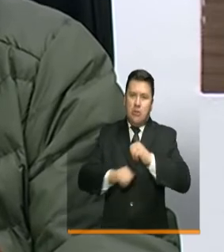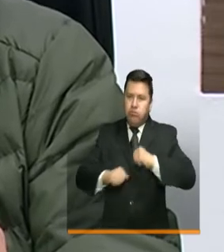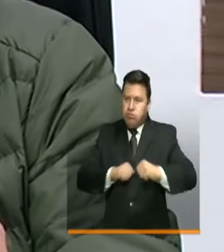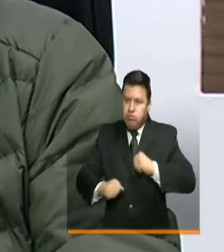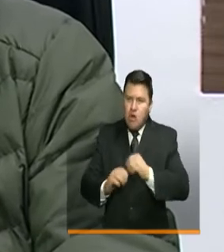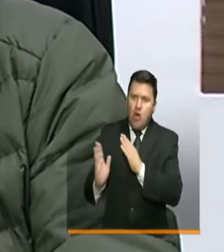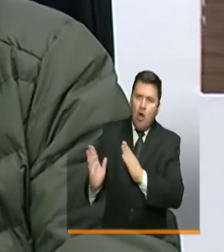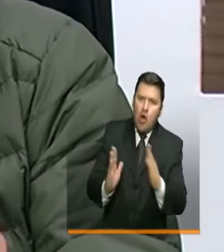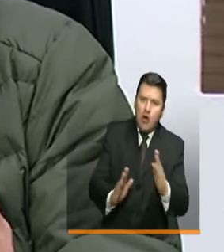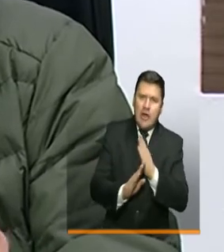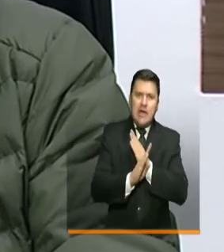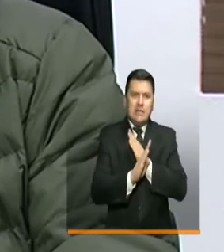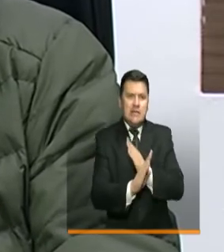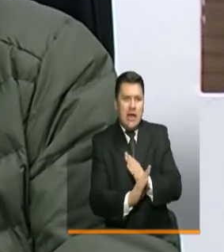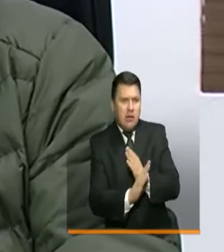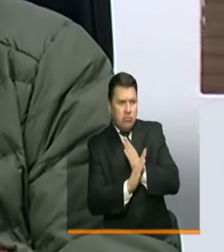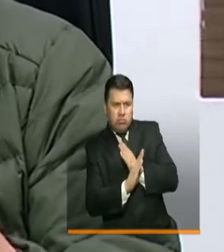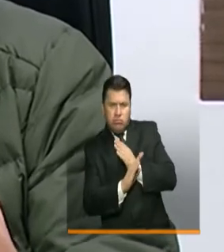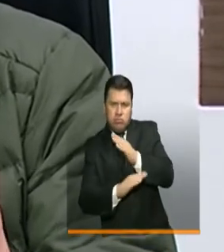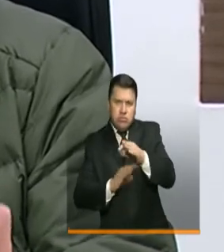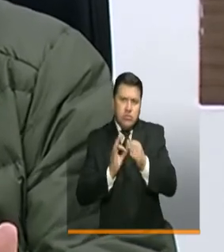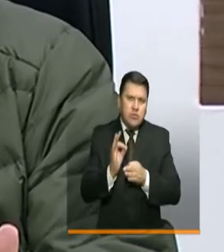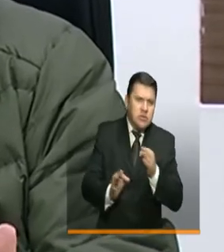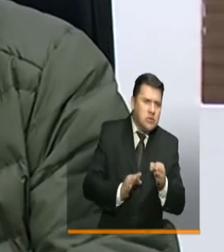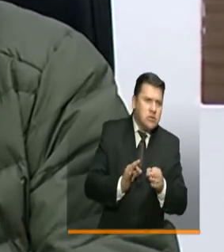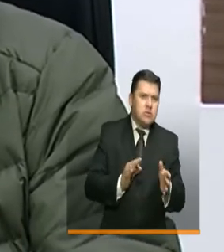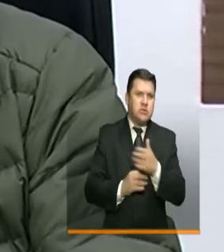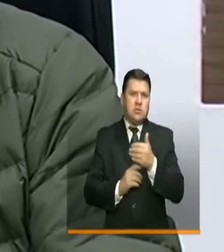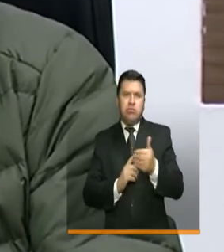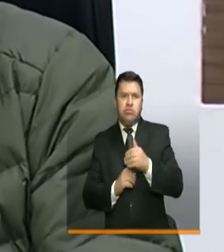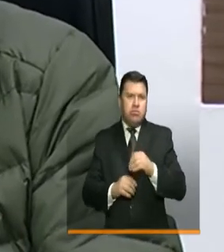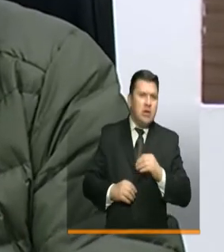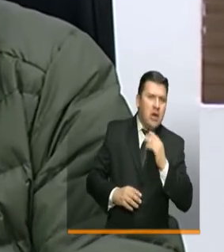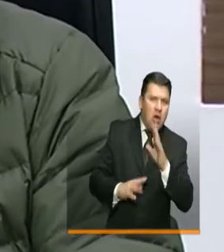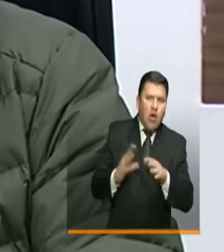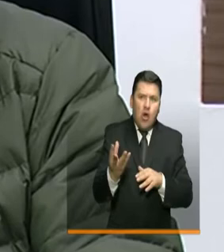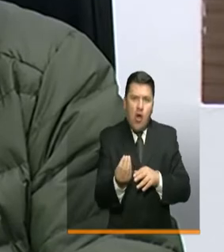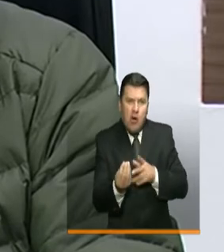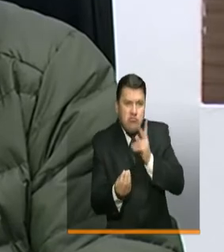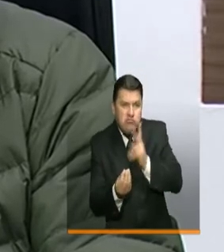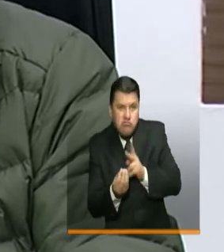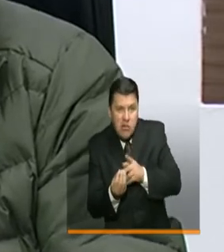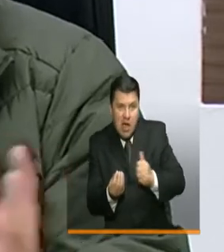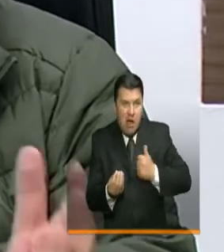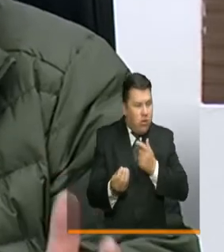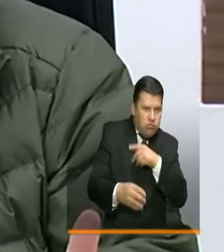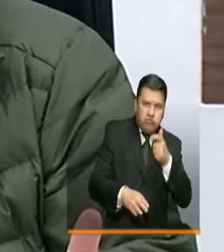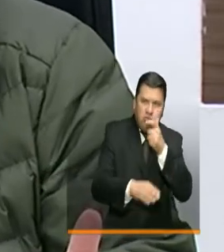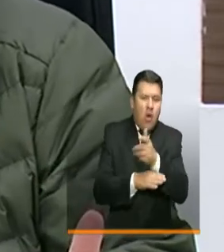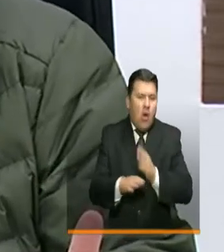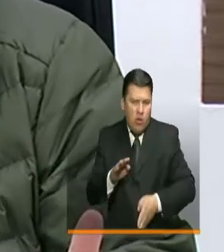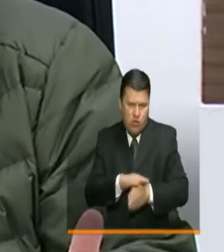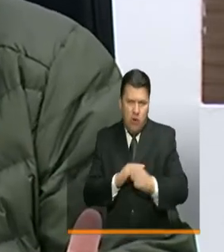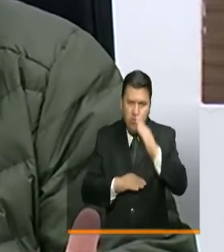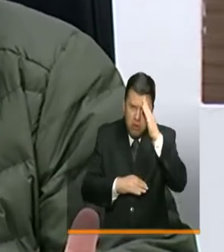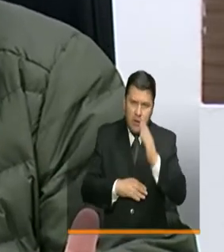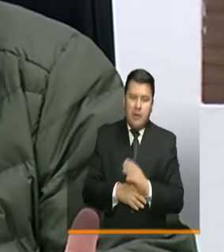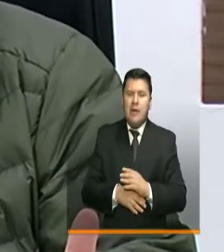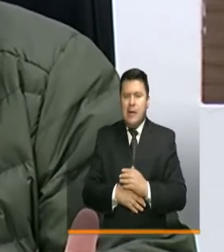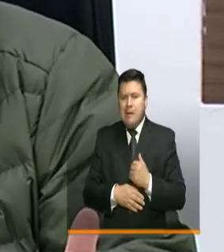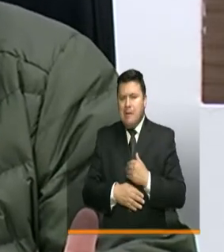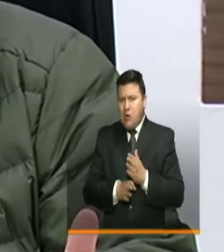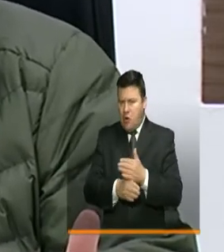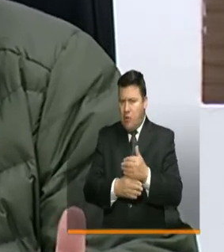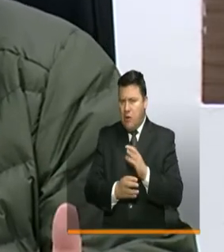garantizando orden, seguridad, convivencia. Está la ofensiva contra los grupos armados organizados. Pero hay algo que hay que compartir con